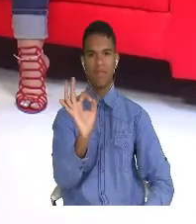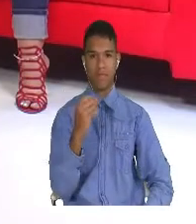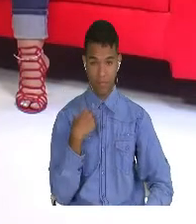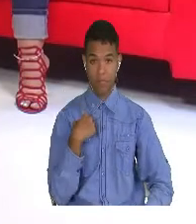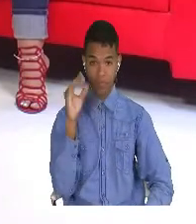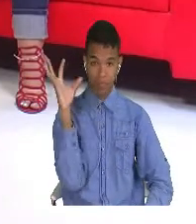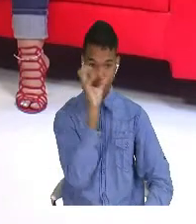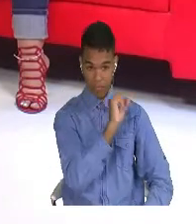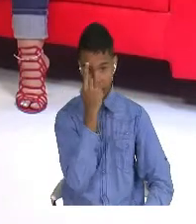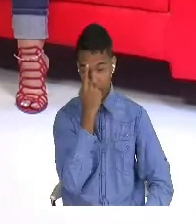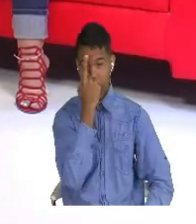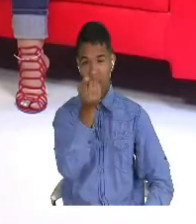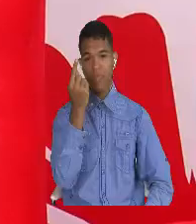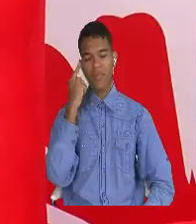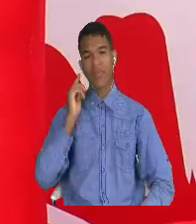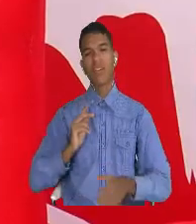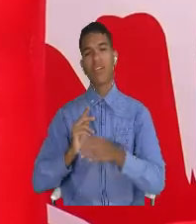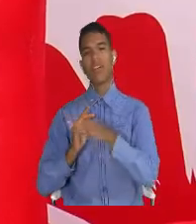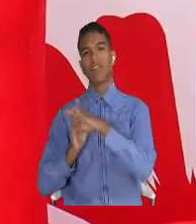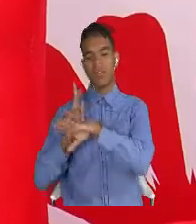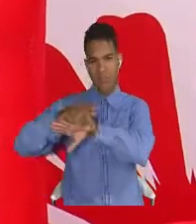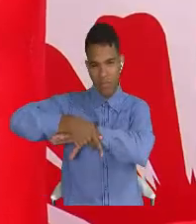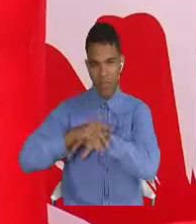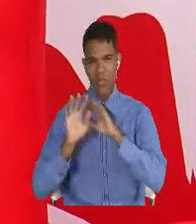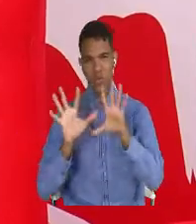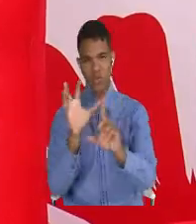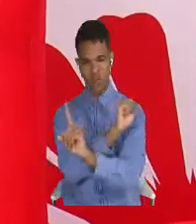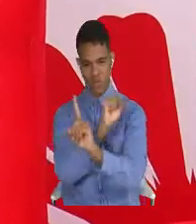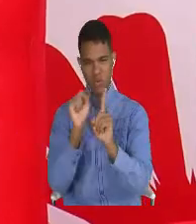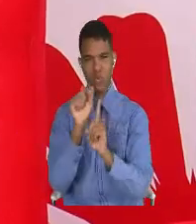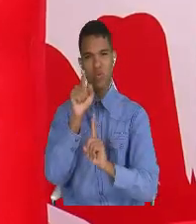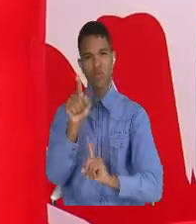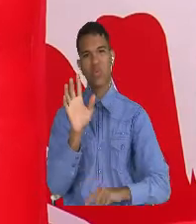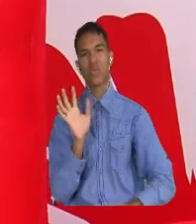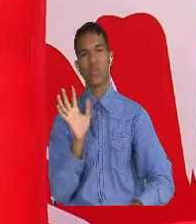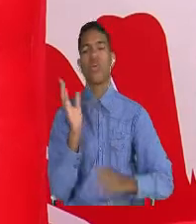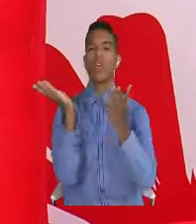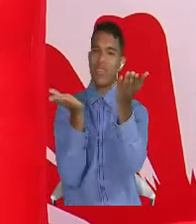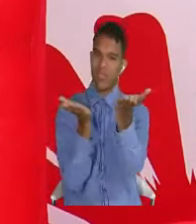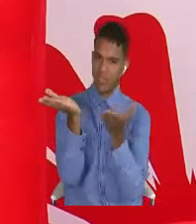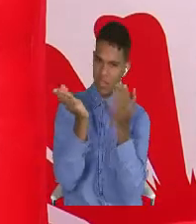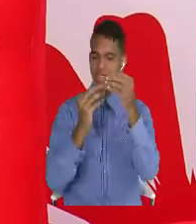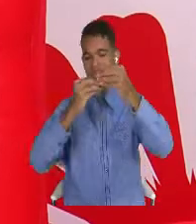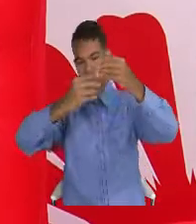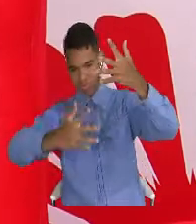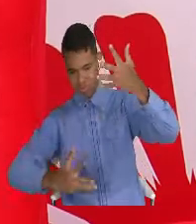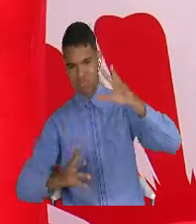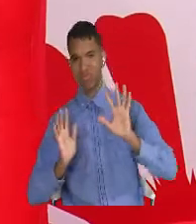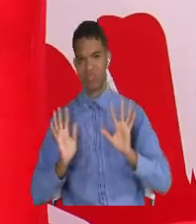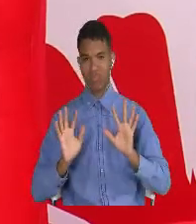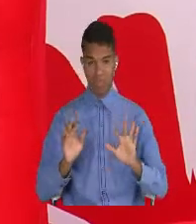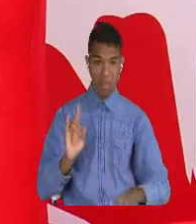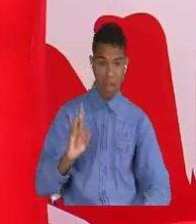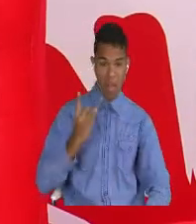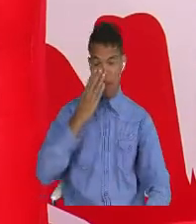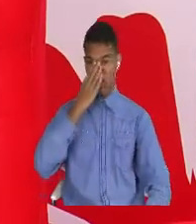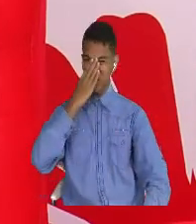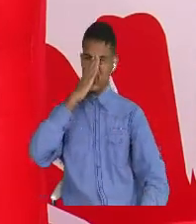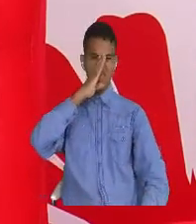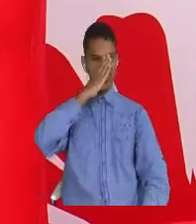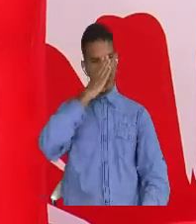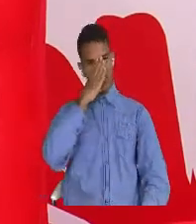deben ir, redes sociales también ya las mencionaron, varios de los servicios que también brindan y pues si usted tiene duda acerca de